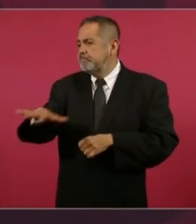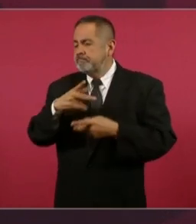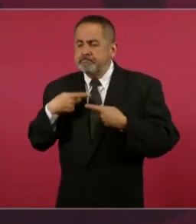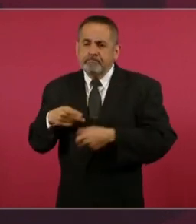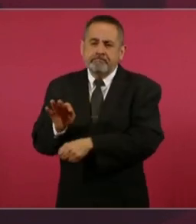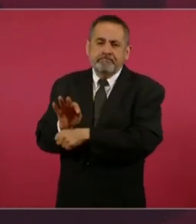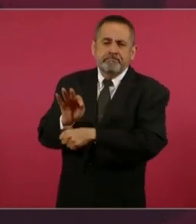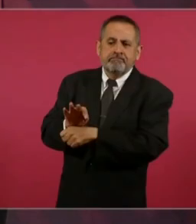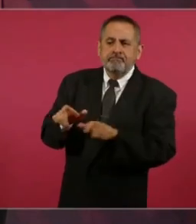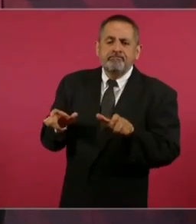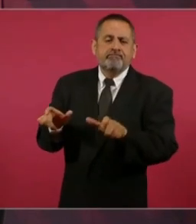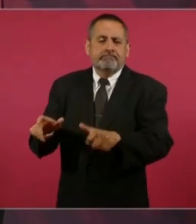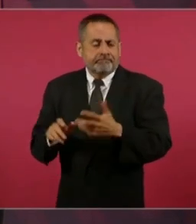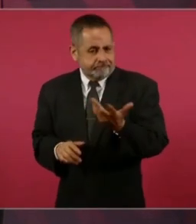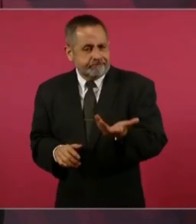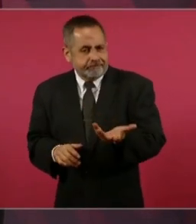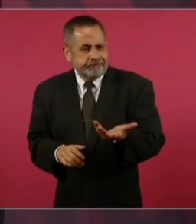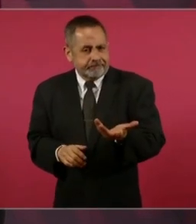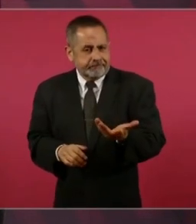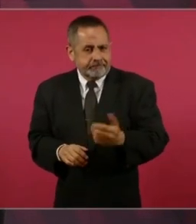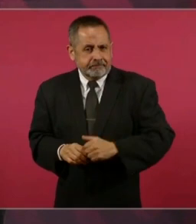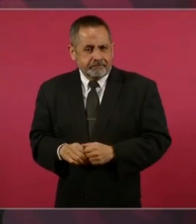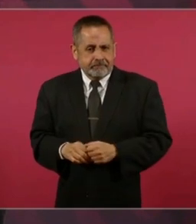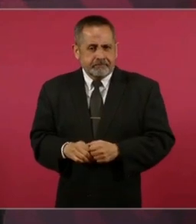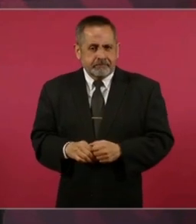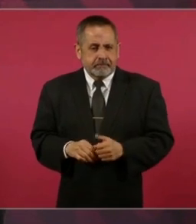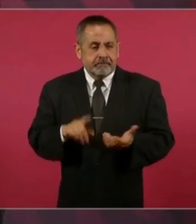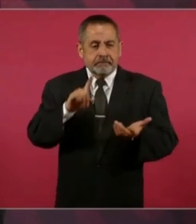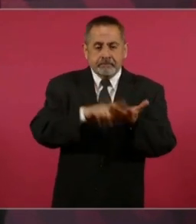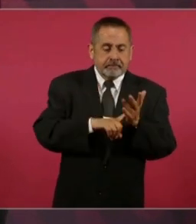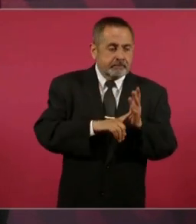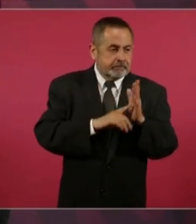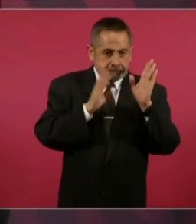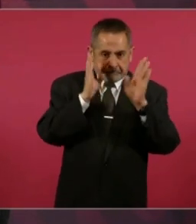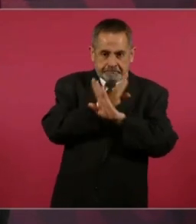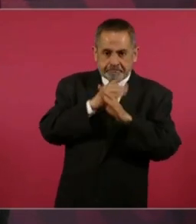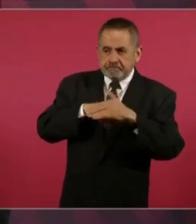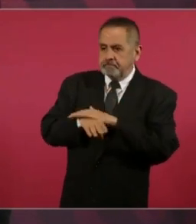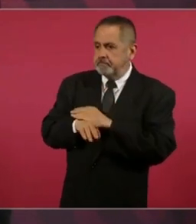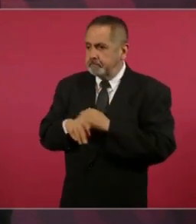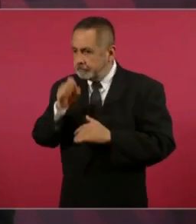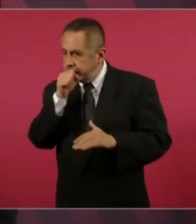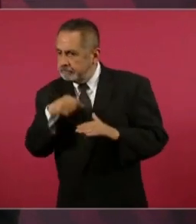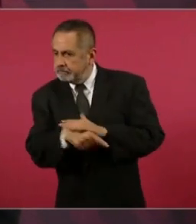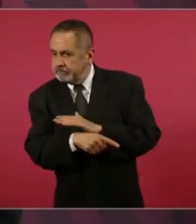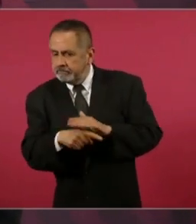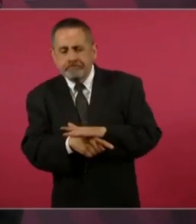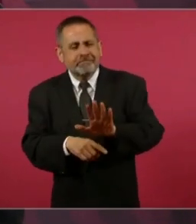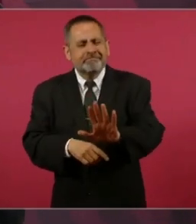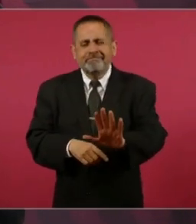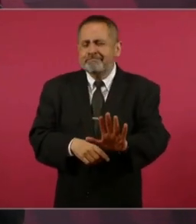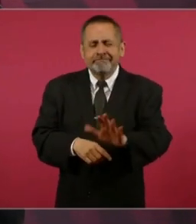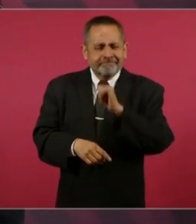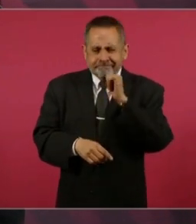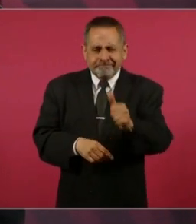pueblo no está infiltrada por la